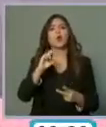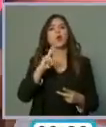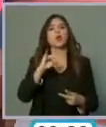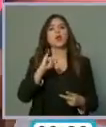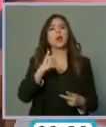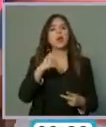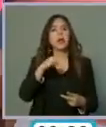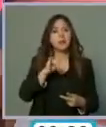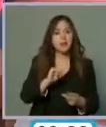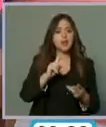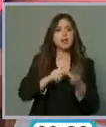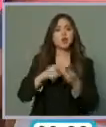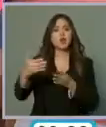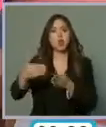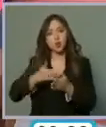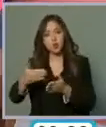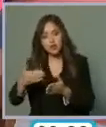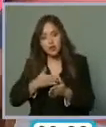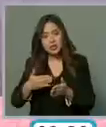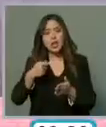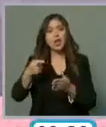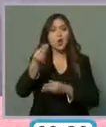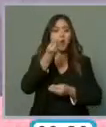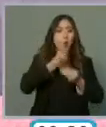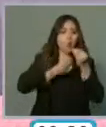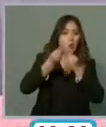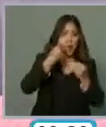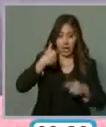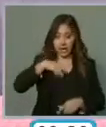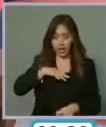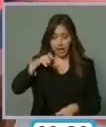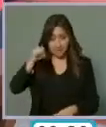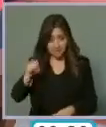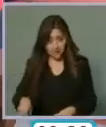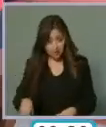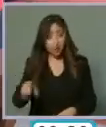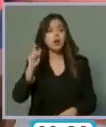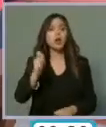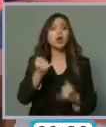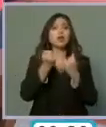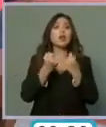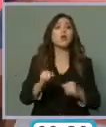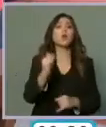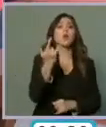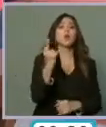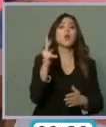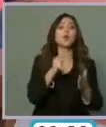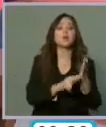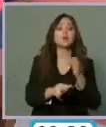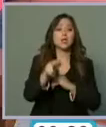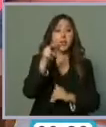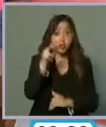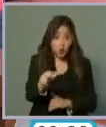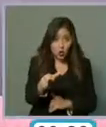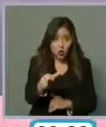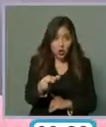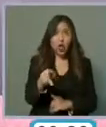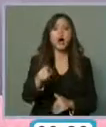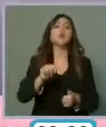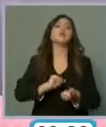cocinar platillos. ¿Está siempre o está ahorita No, temporal? está nada más ahorita. Se inauguró en julio, justamente de 2018, por esta ocasión. Y